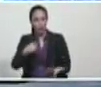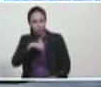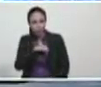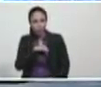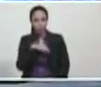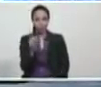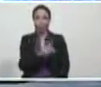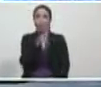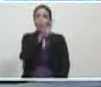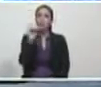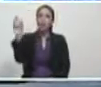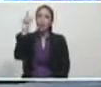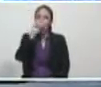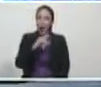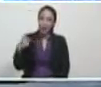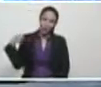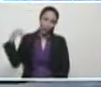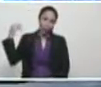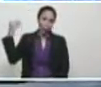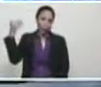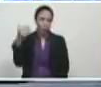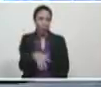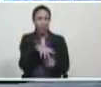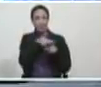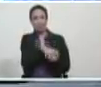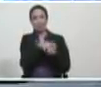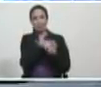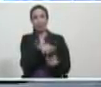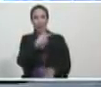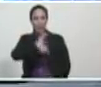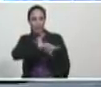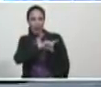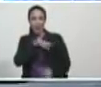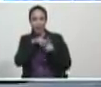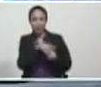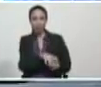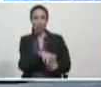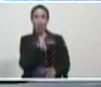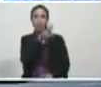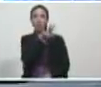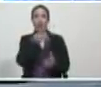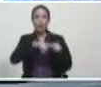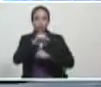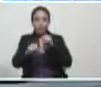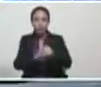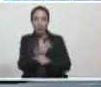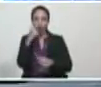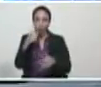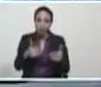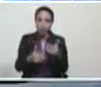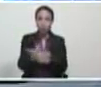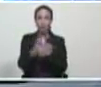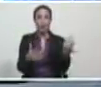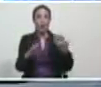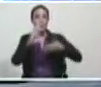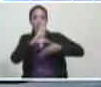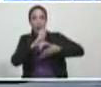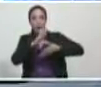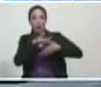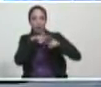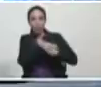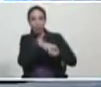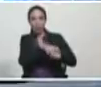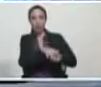200 años dejamos de ser esclavos de un imperio que había dominado 3 siglos toda nuestra América.